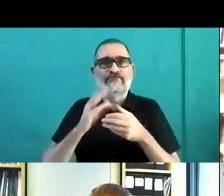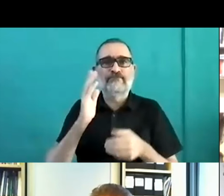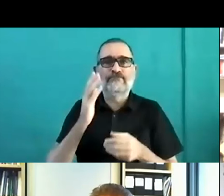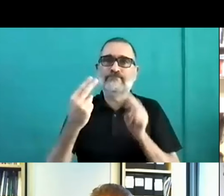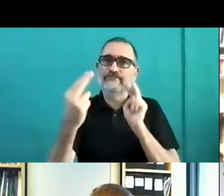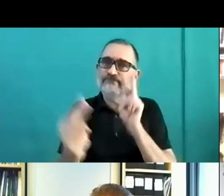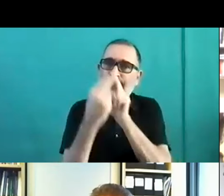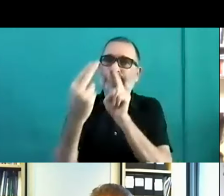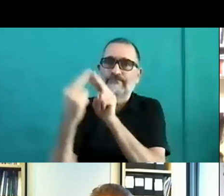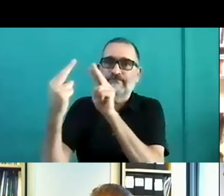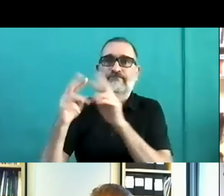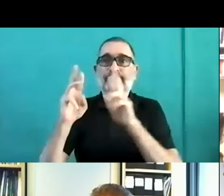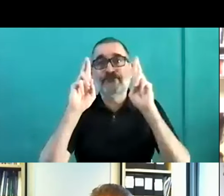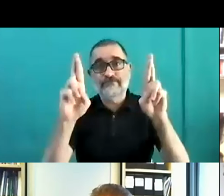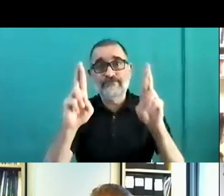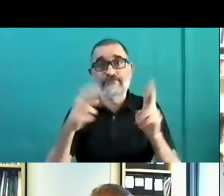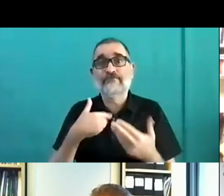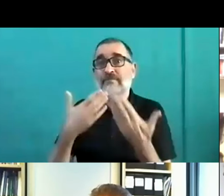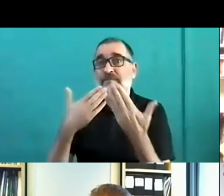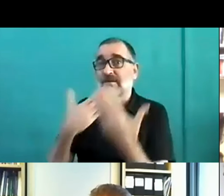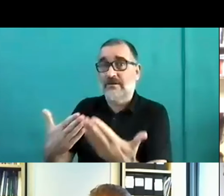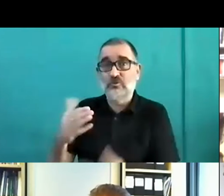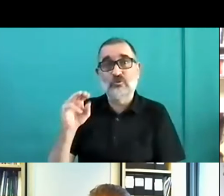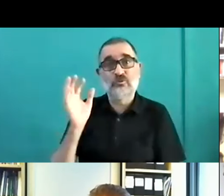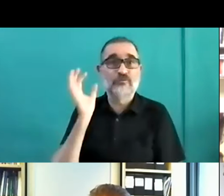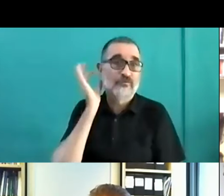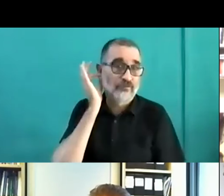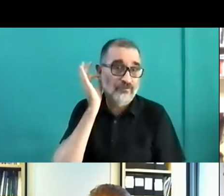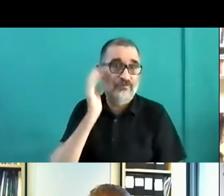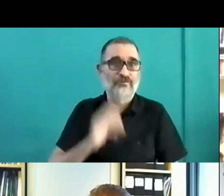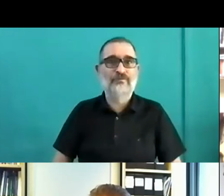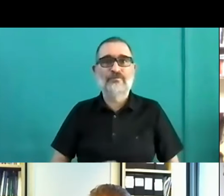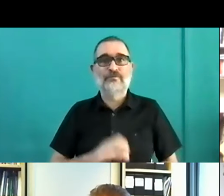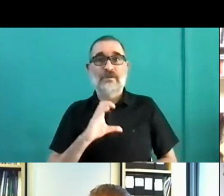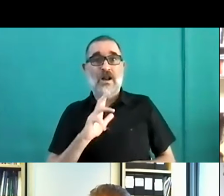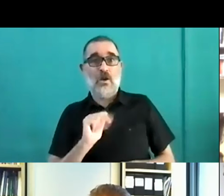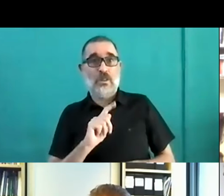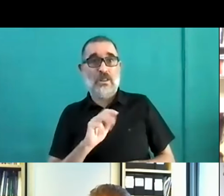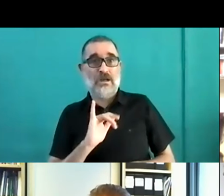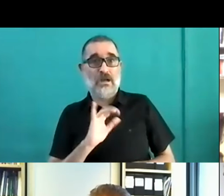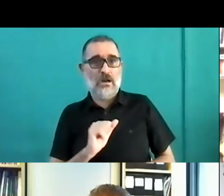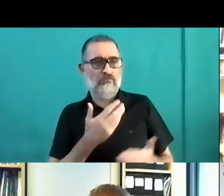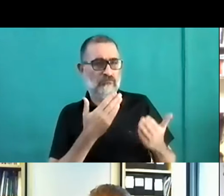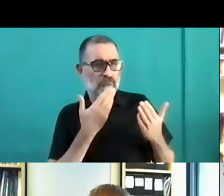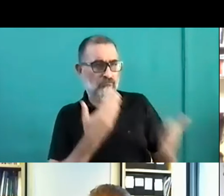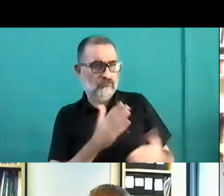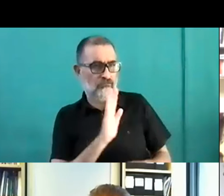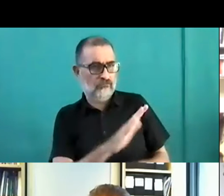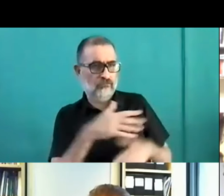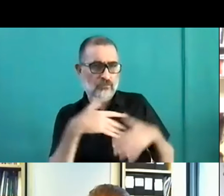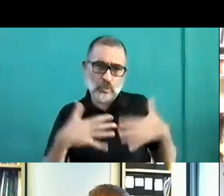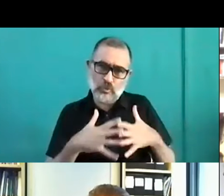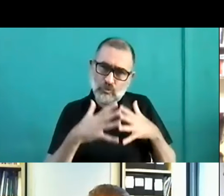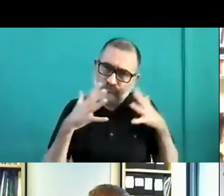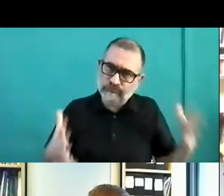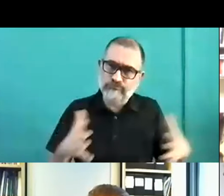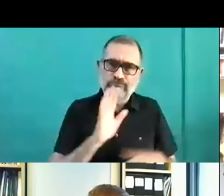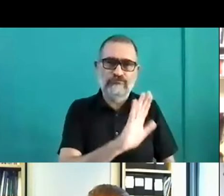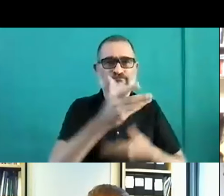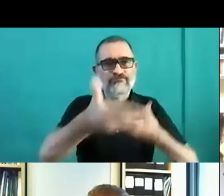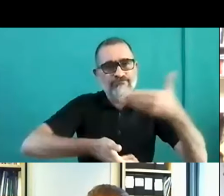bienvenida de parte de doctor Renato Olivera, quien es el jefe de la Unidad de Salud Mental. Gracias.